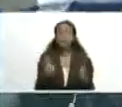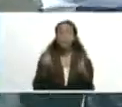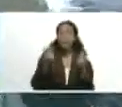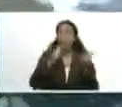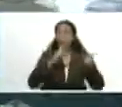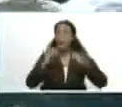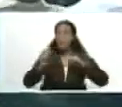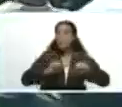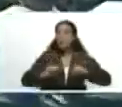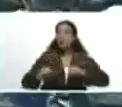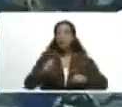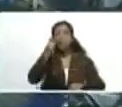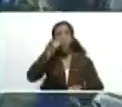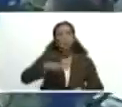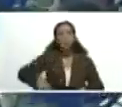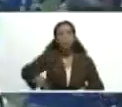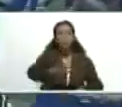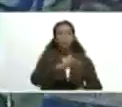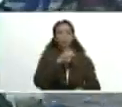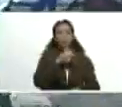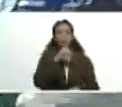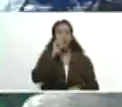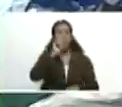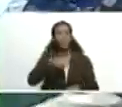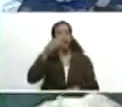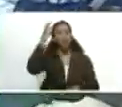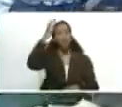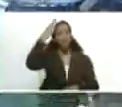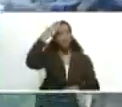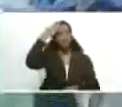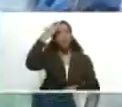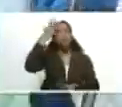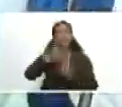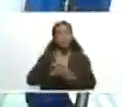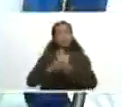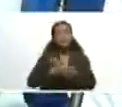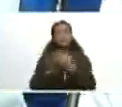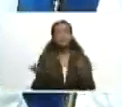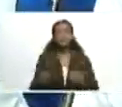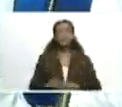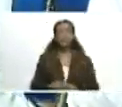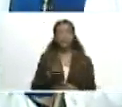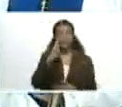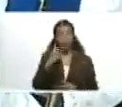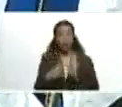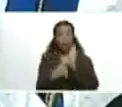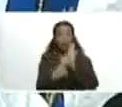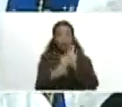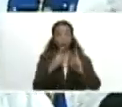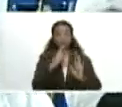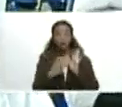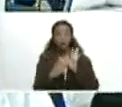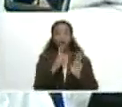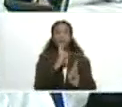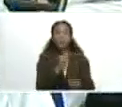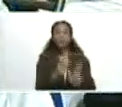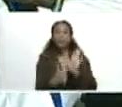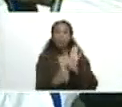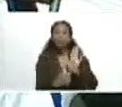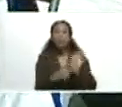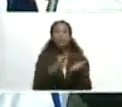activado. Un pueblo informado, consciente, activado. Ve los resultados, ve